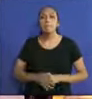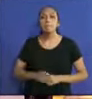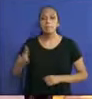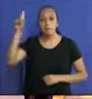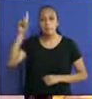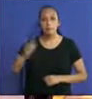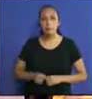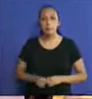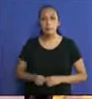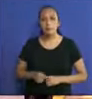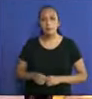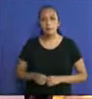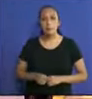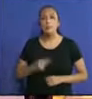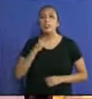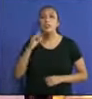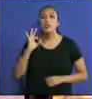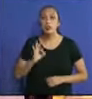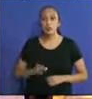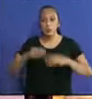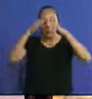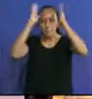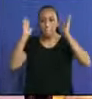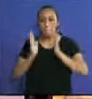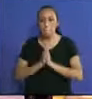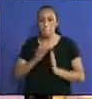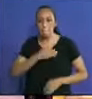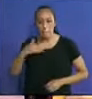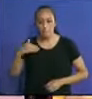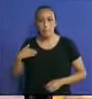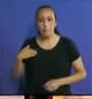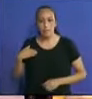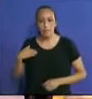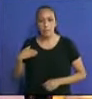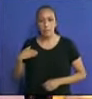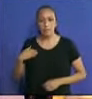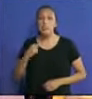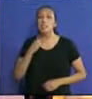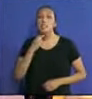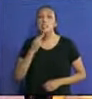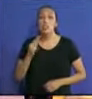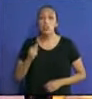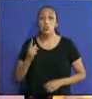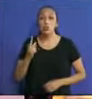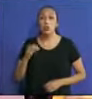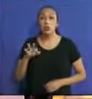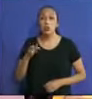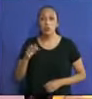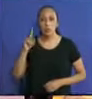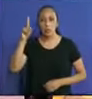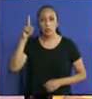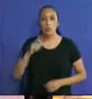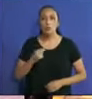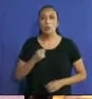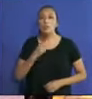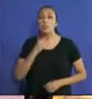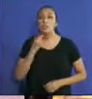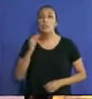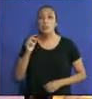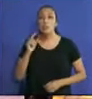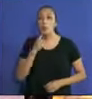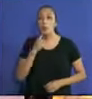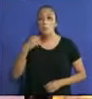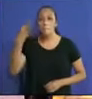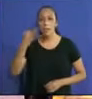Madre. Por eso es tan rica de contenido. Por tanto,